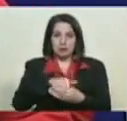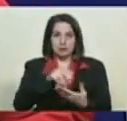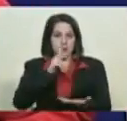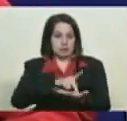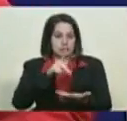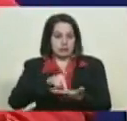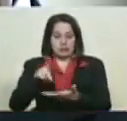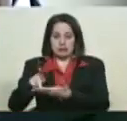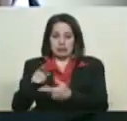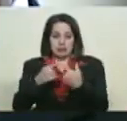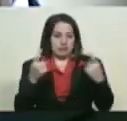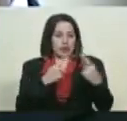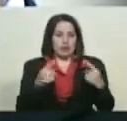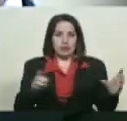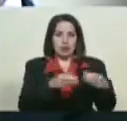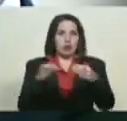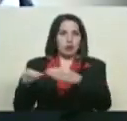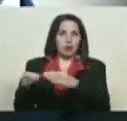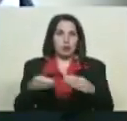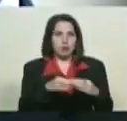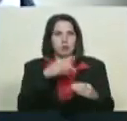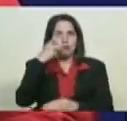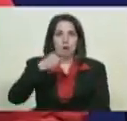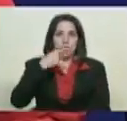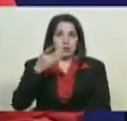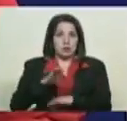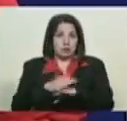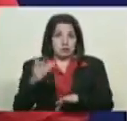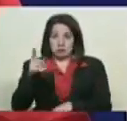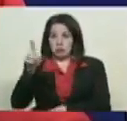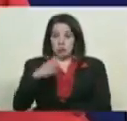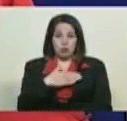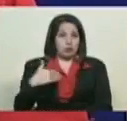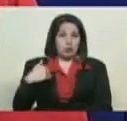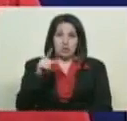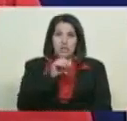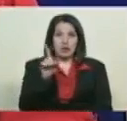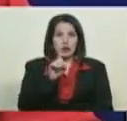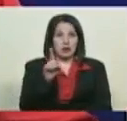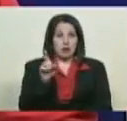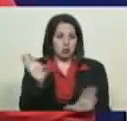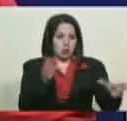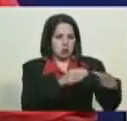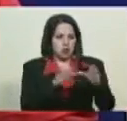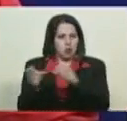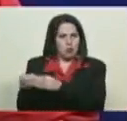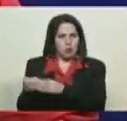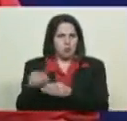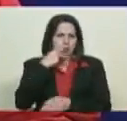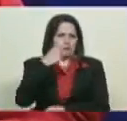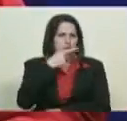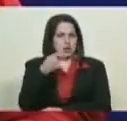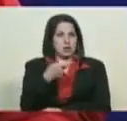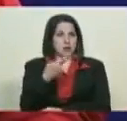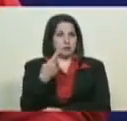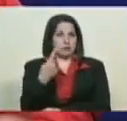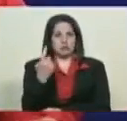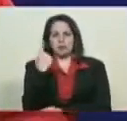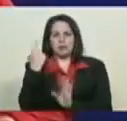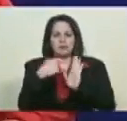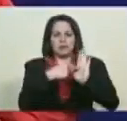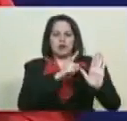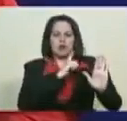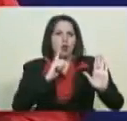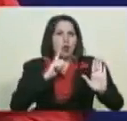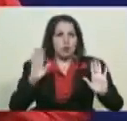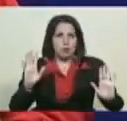política electoral. Porque si usted no quiere ser una alternativa político electoral, pero quiere ser una referencia política, usted